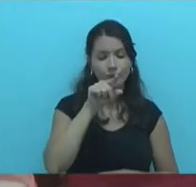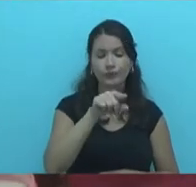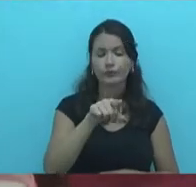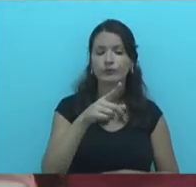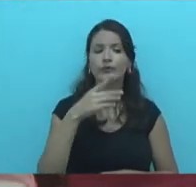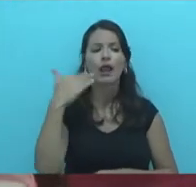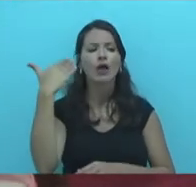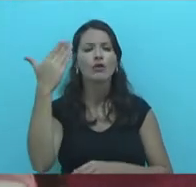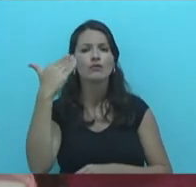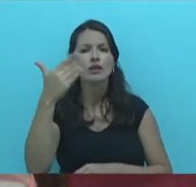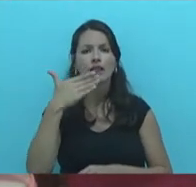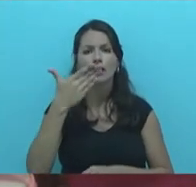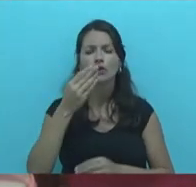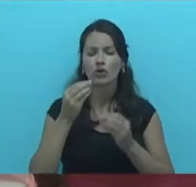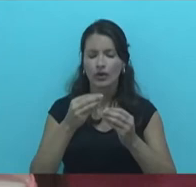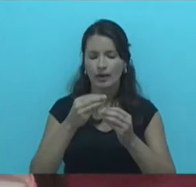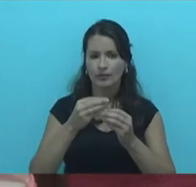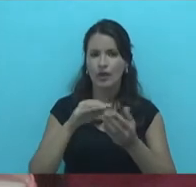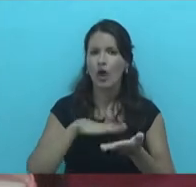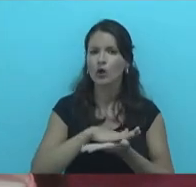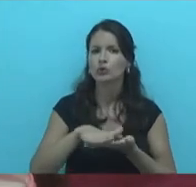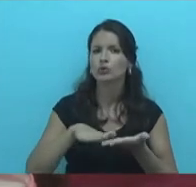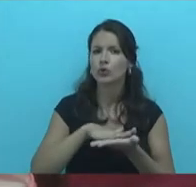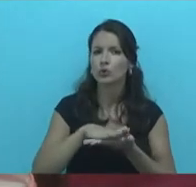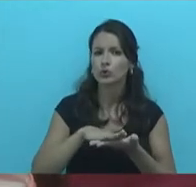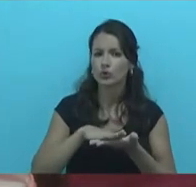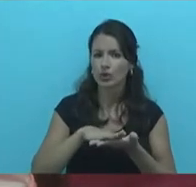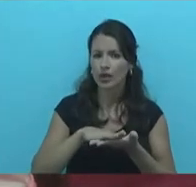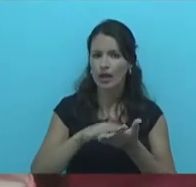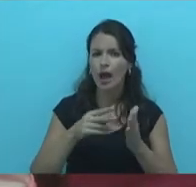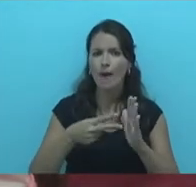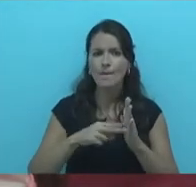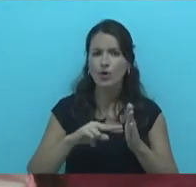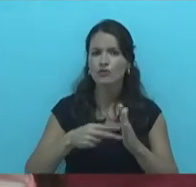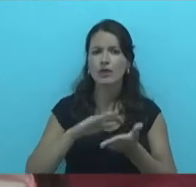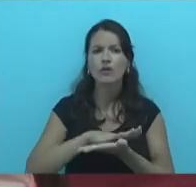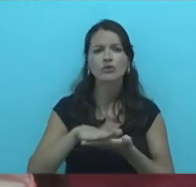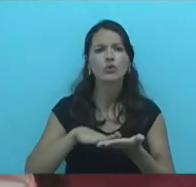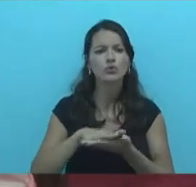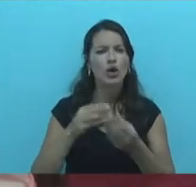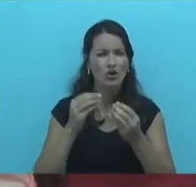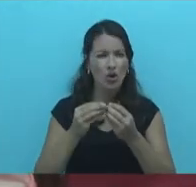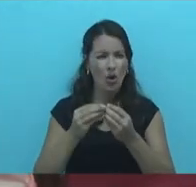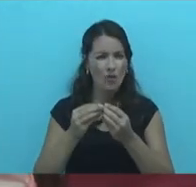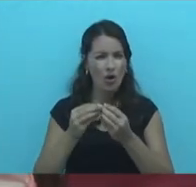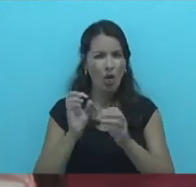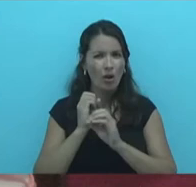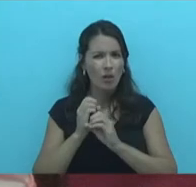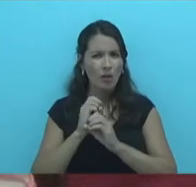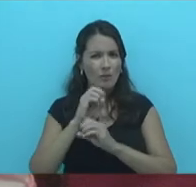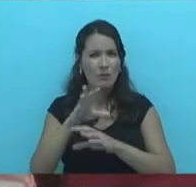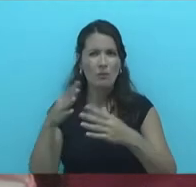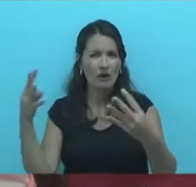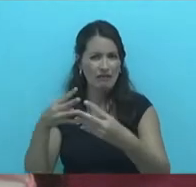básicamente solucionar los conflictos pacíficamente y que no se podían cobrar las deudas ni dirimir contratos por